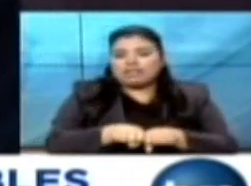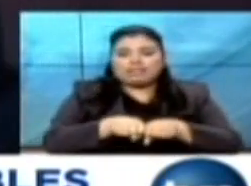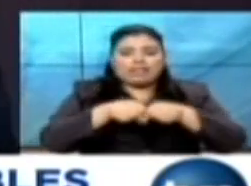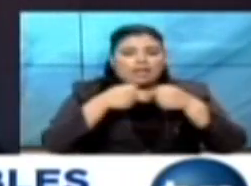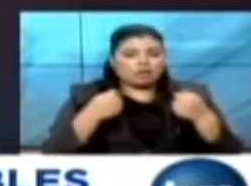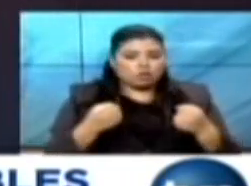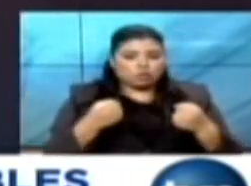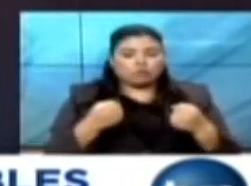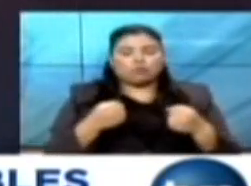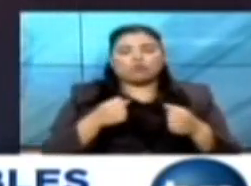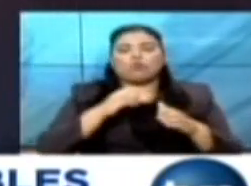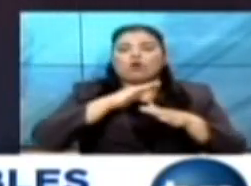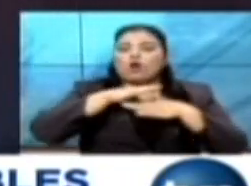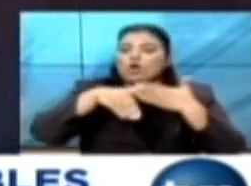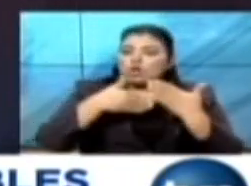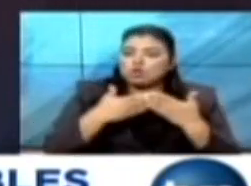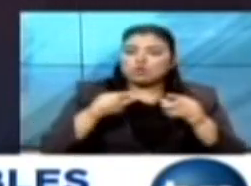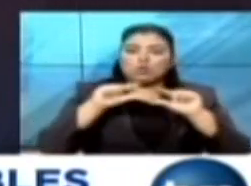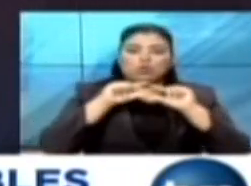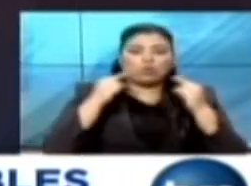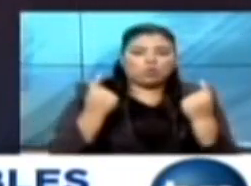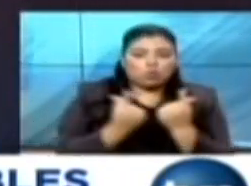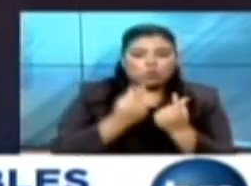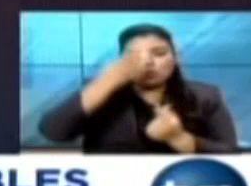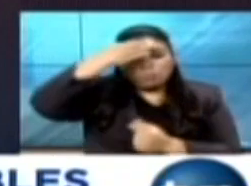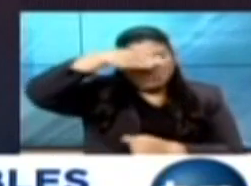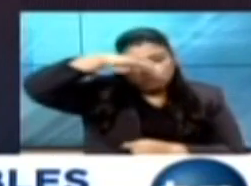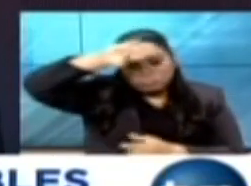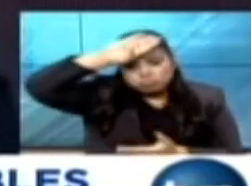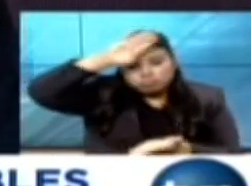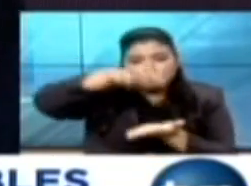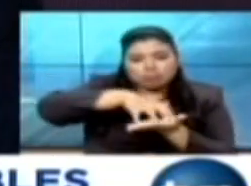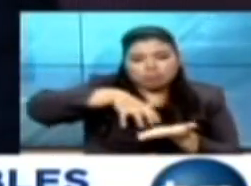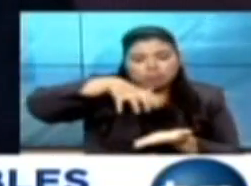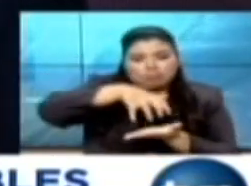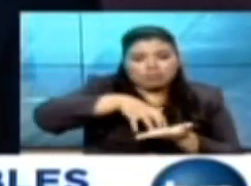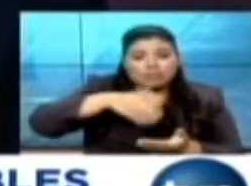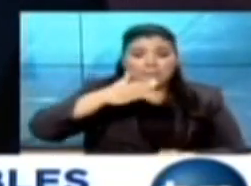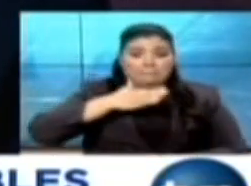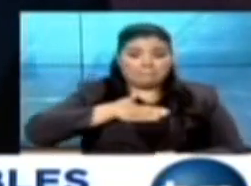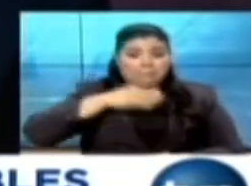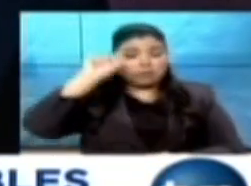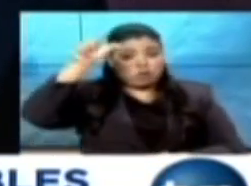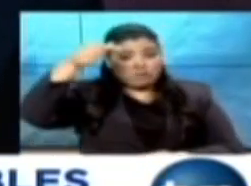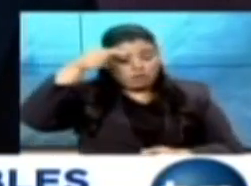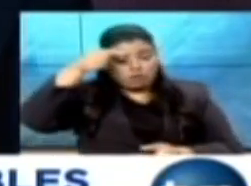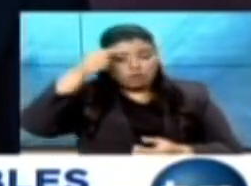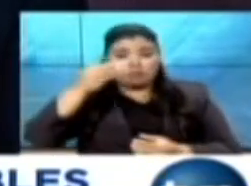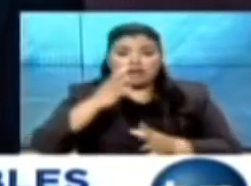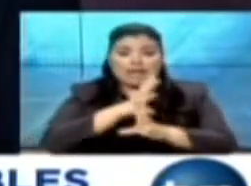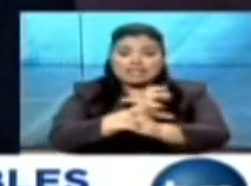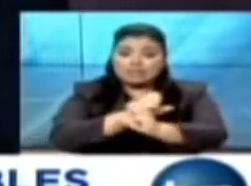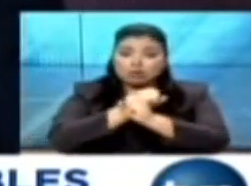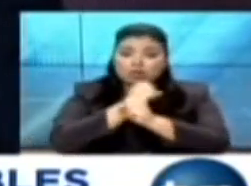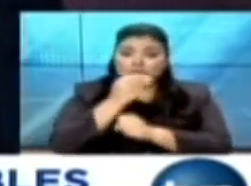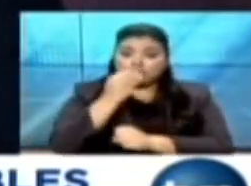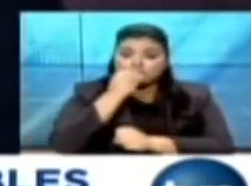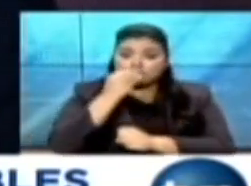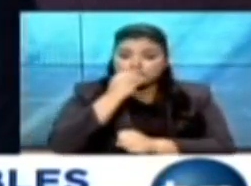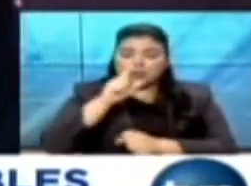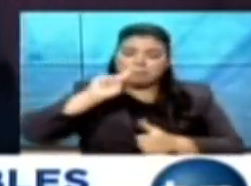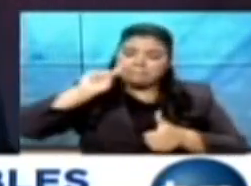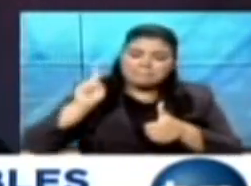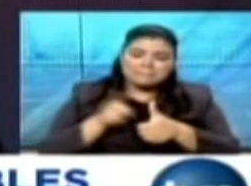agro. En nuestro gobierno, la seguridad y soberanía alimentaria serán de primer